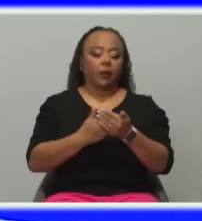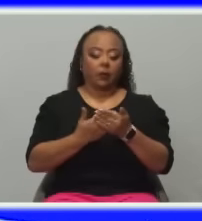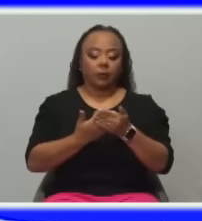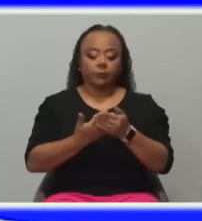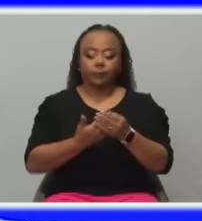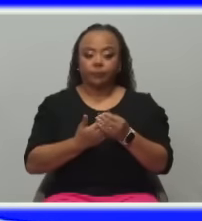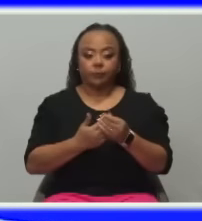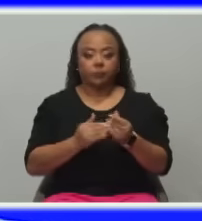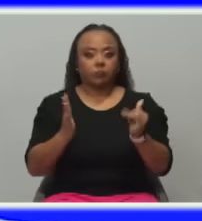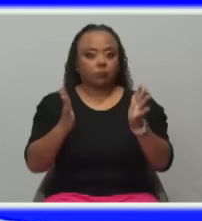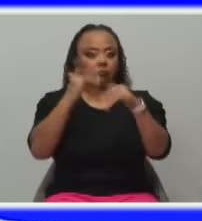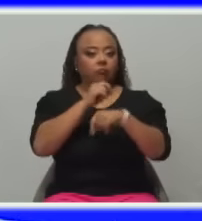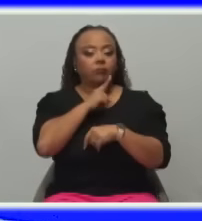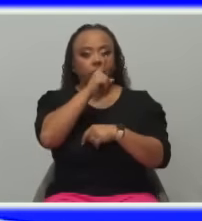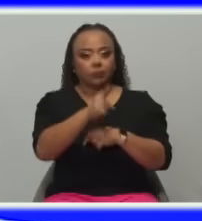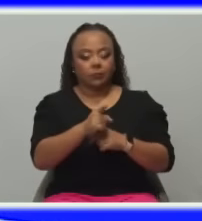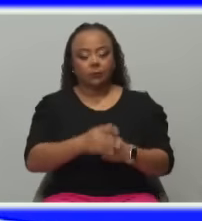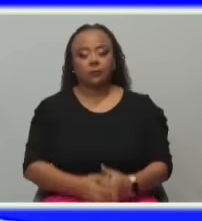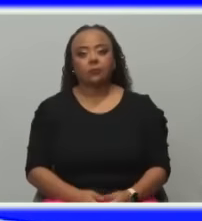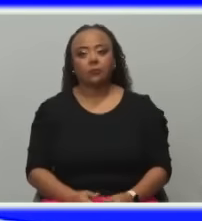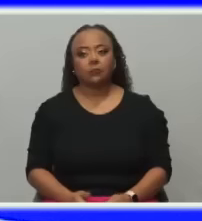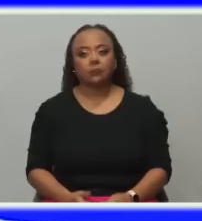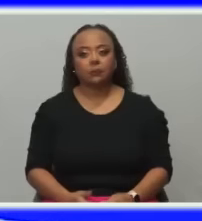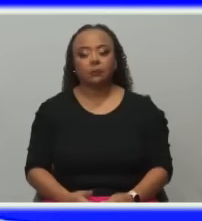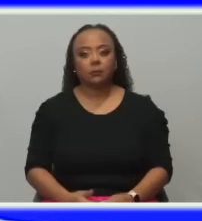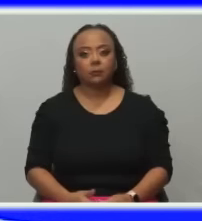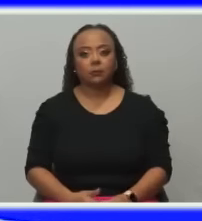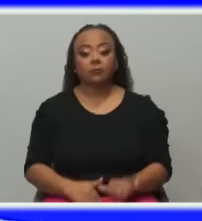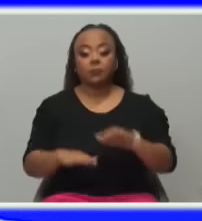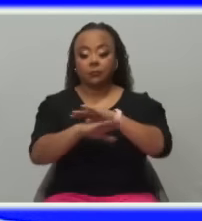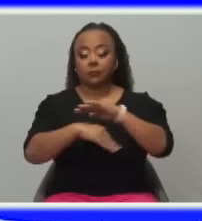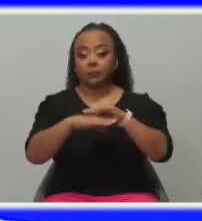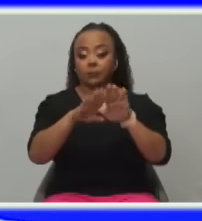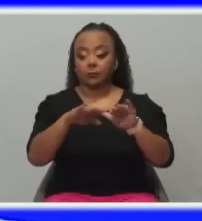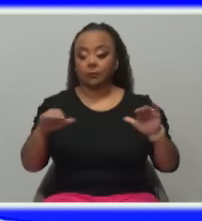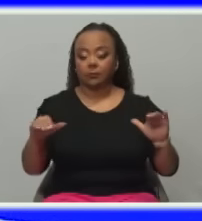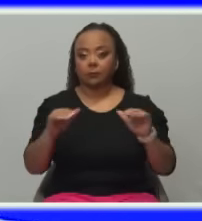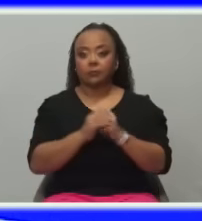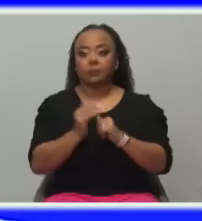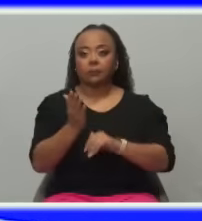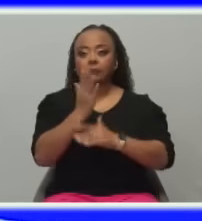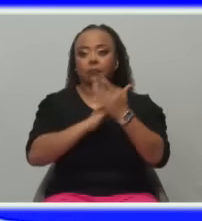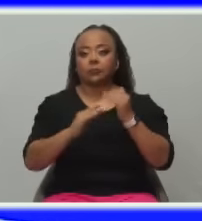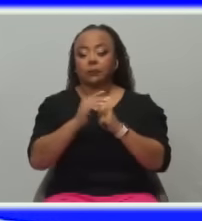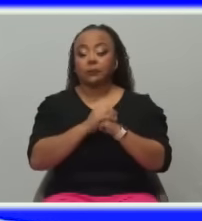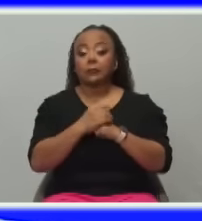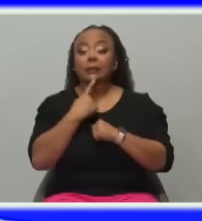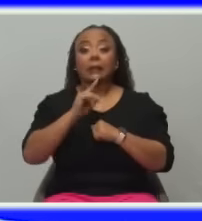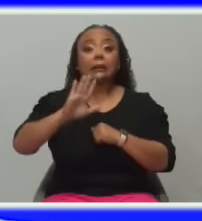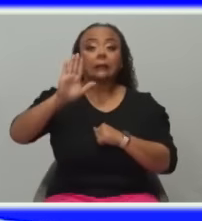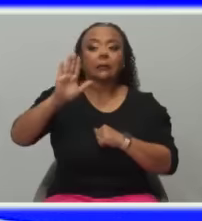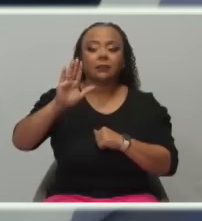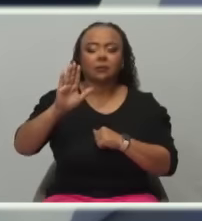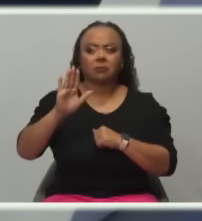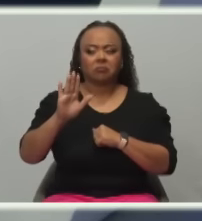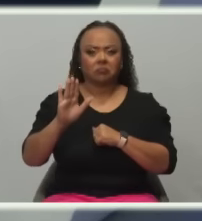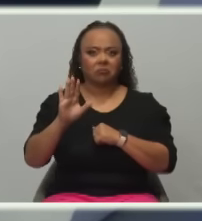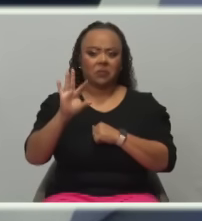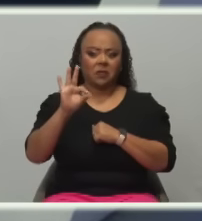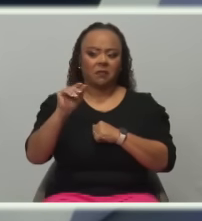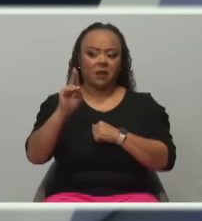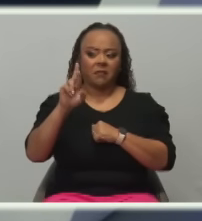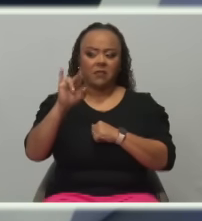había realmente de de base de Liga menor alguien que asomara la cabeza Incluso el único Fabricio